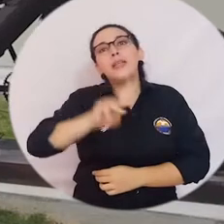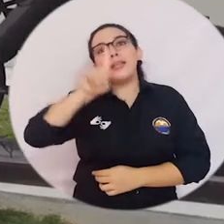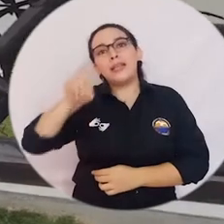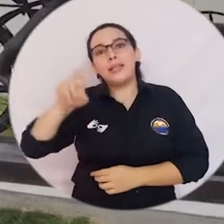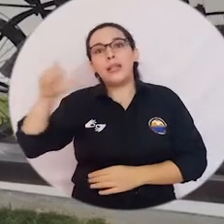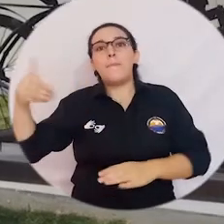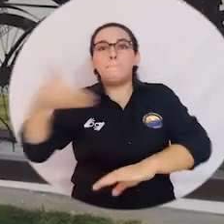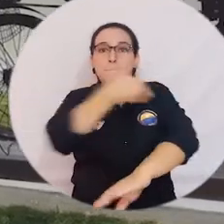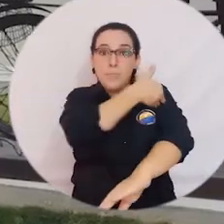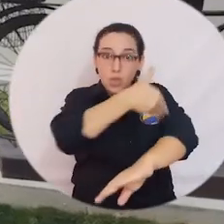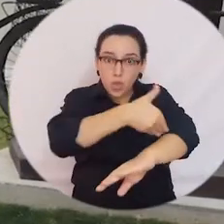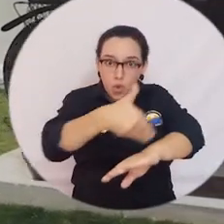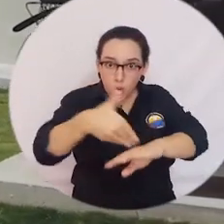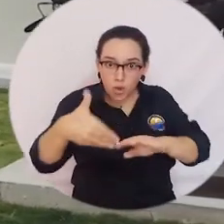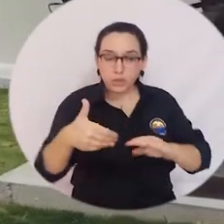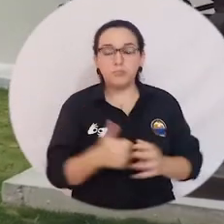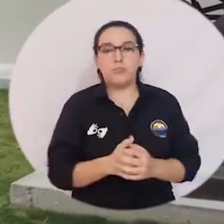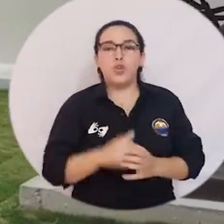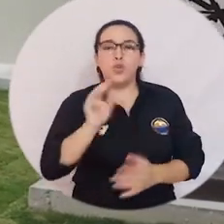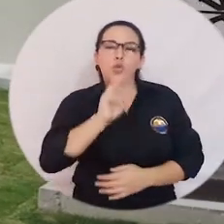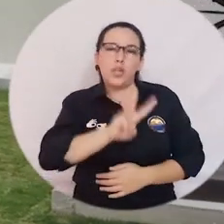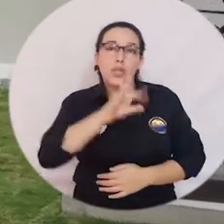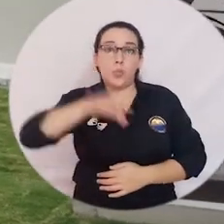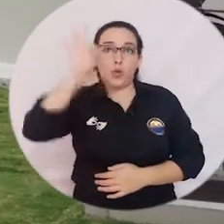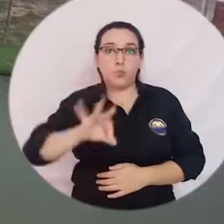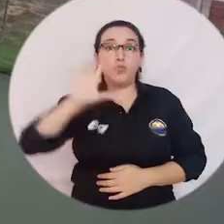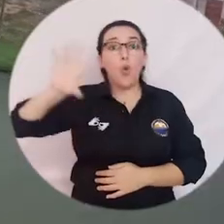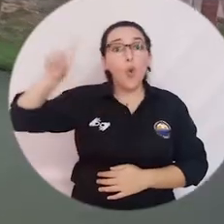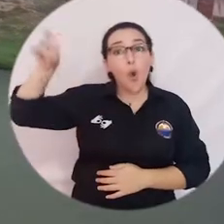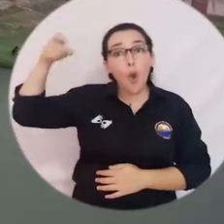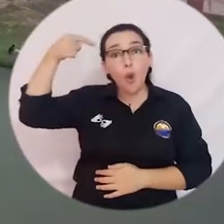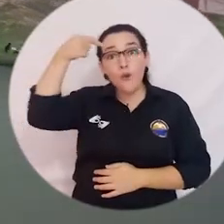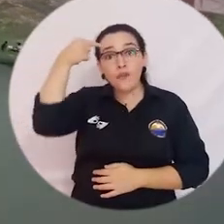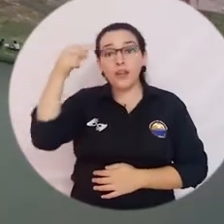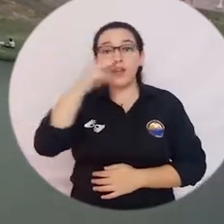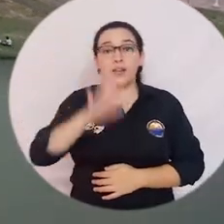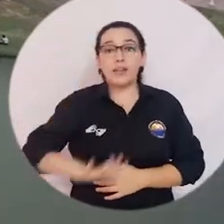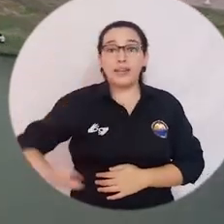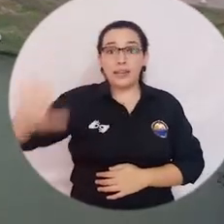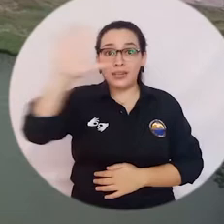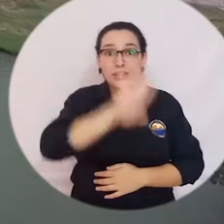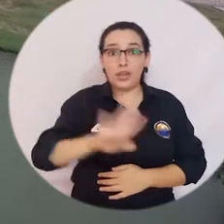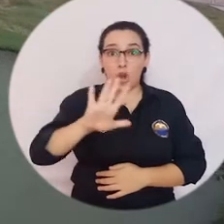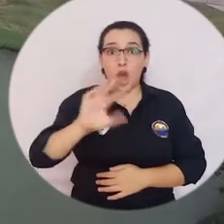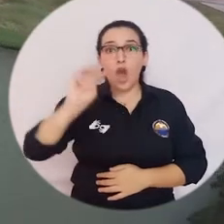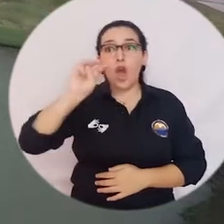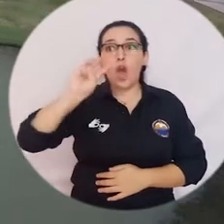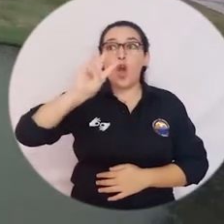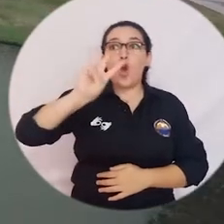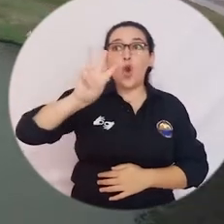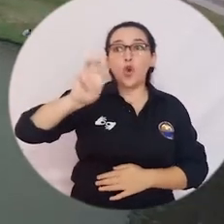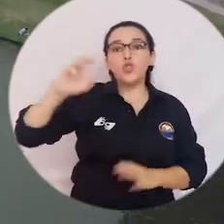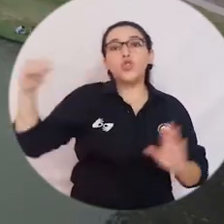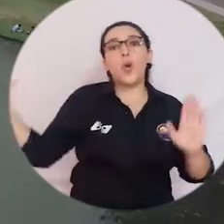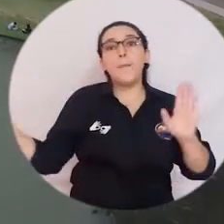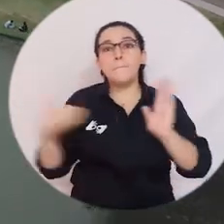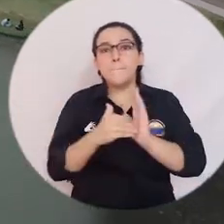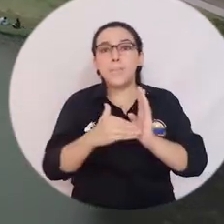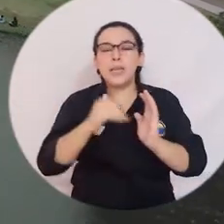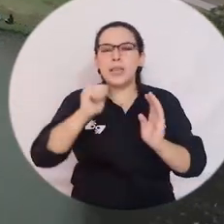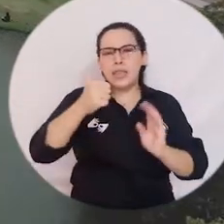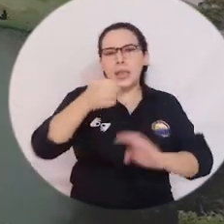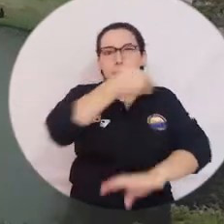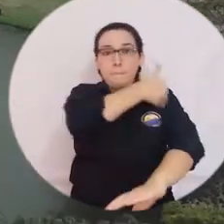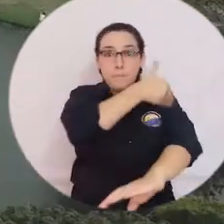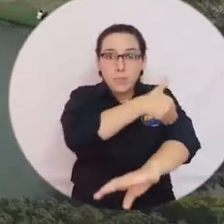.367 millones de pesos, que es el 35%. El Gobierno Nacional aumenta su participación y nos aportó 8